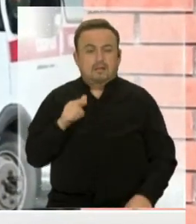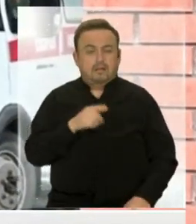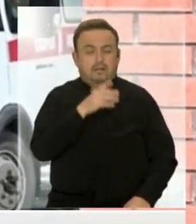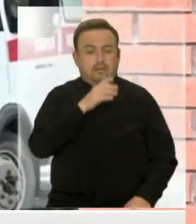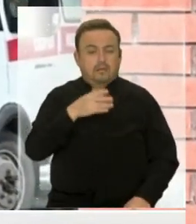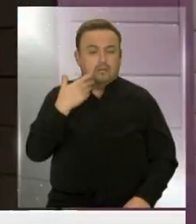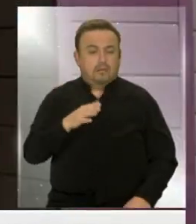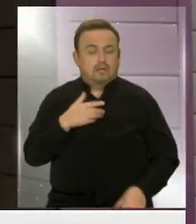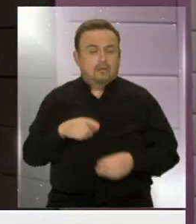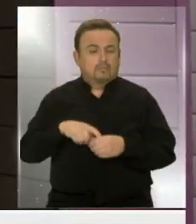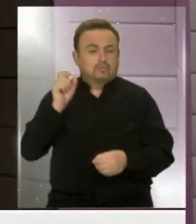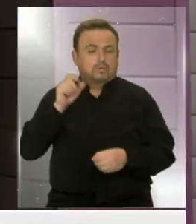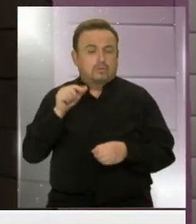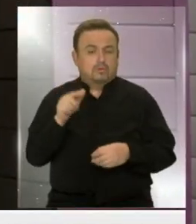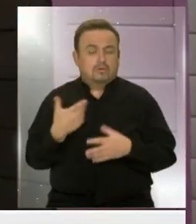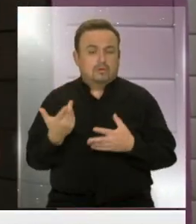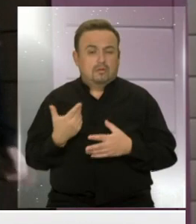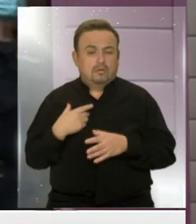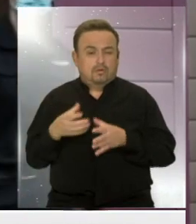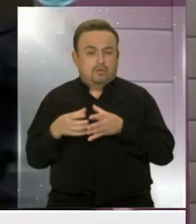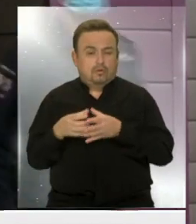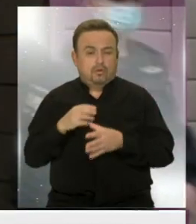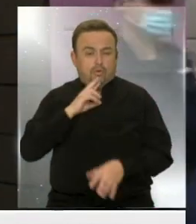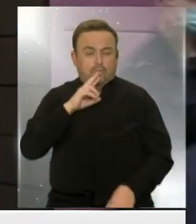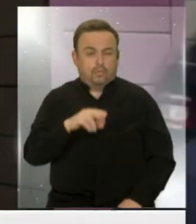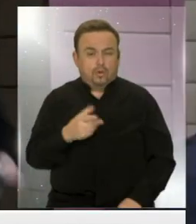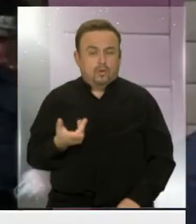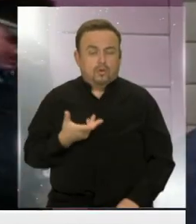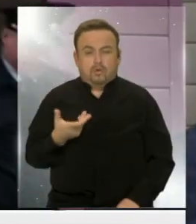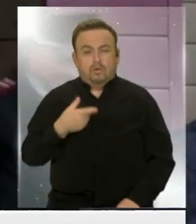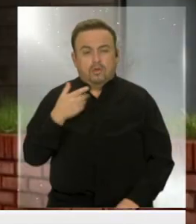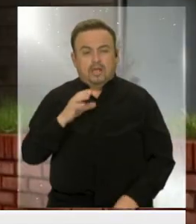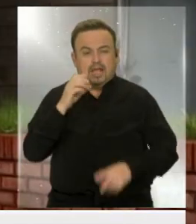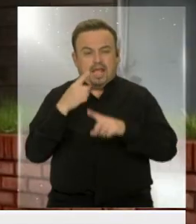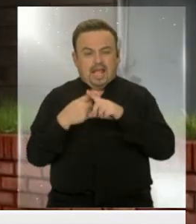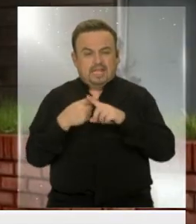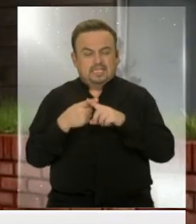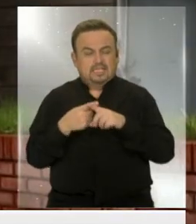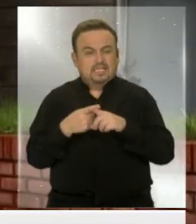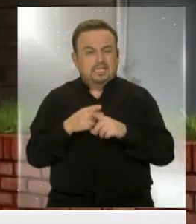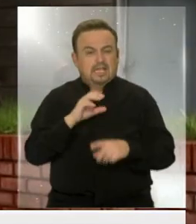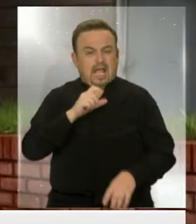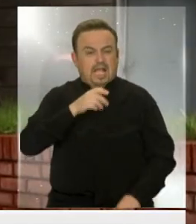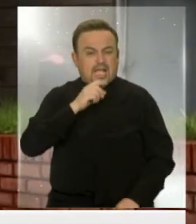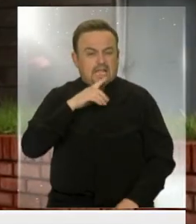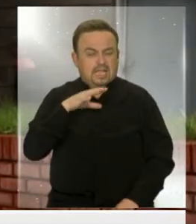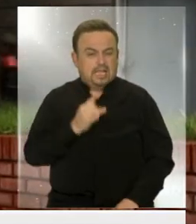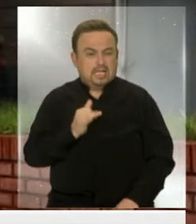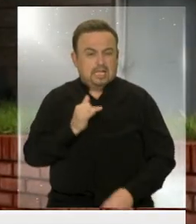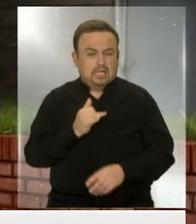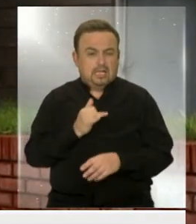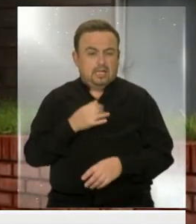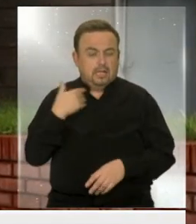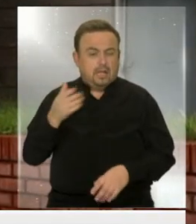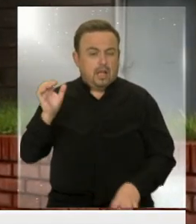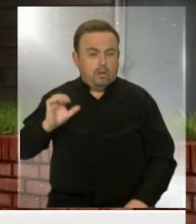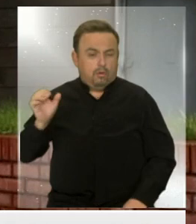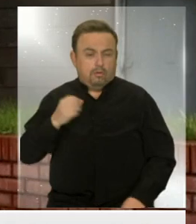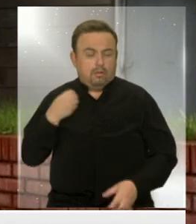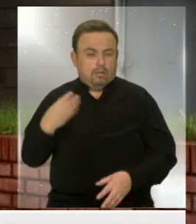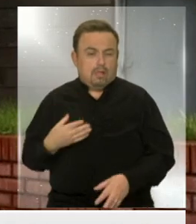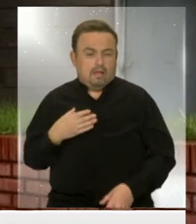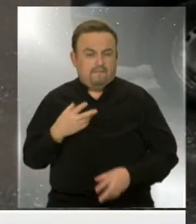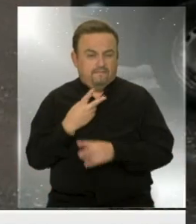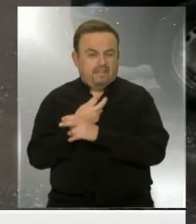que han desertado también del gobierno ruso como ex agente y que han sido envenenados en Europa, sobre todo en el Reino